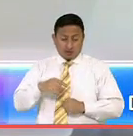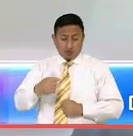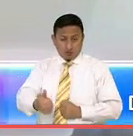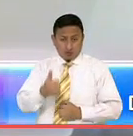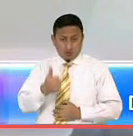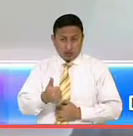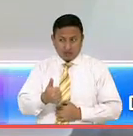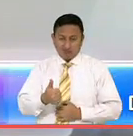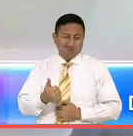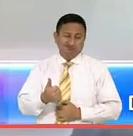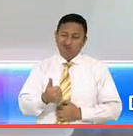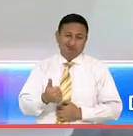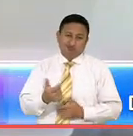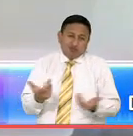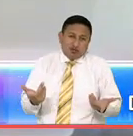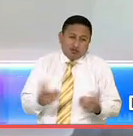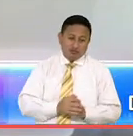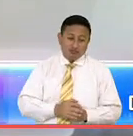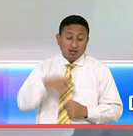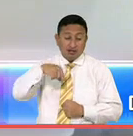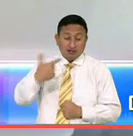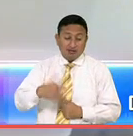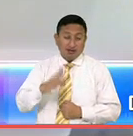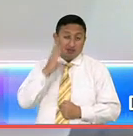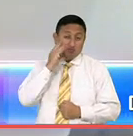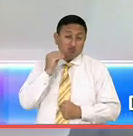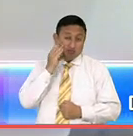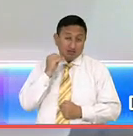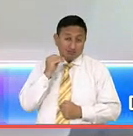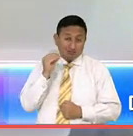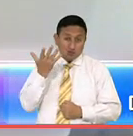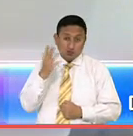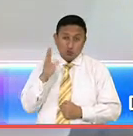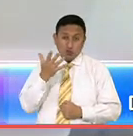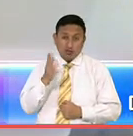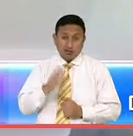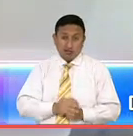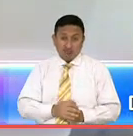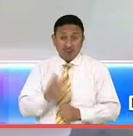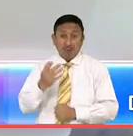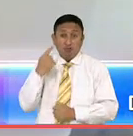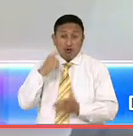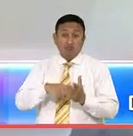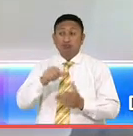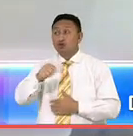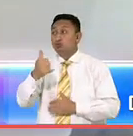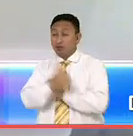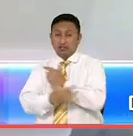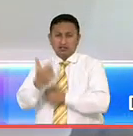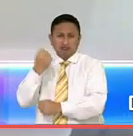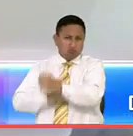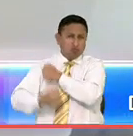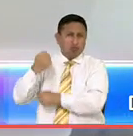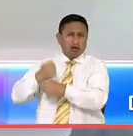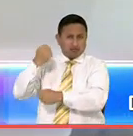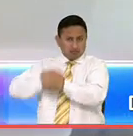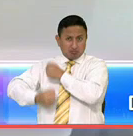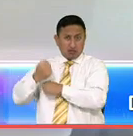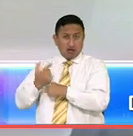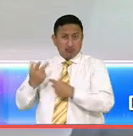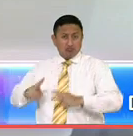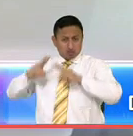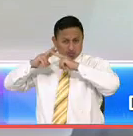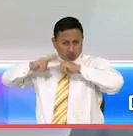abordada si no tenemos una experiencia de años como otros países en desarrollo y